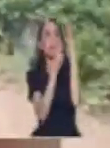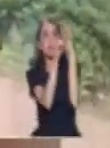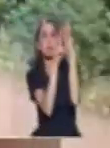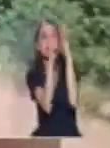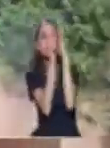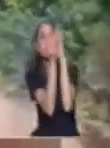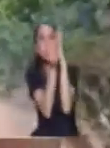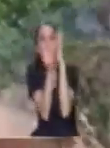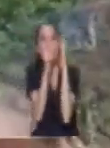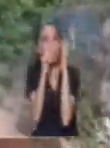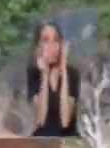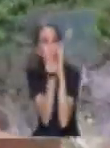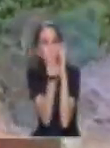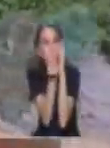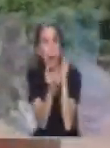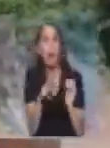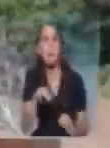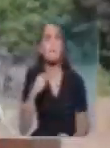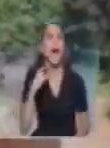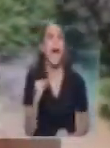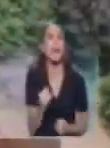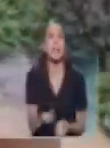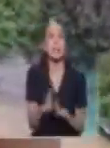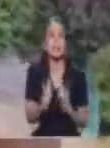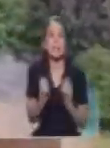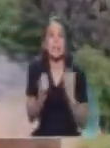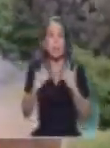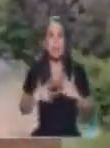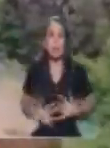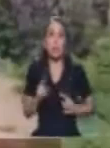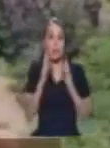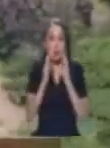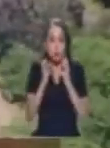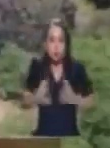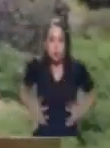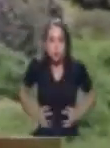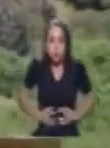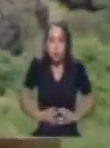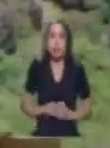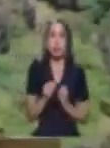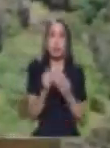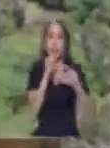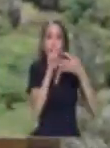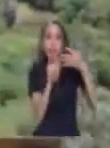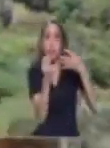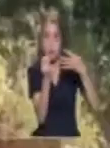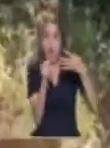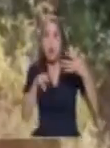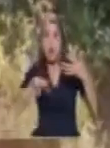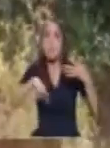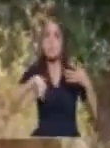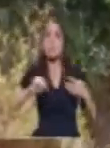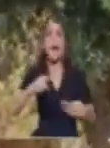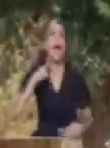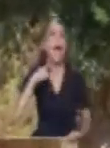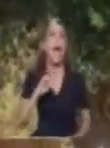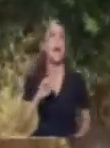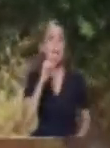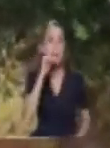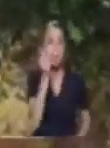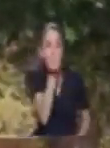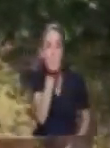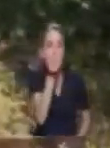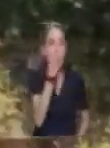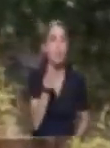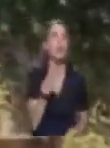maqui, fruto que tiene un alto poder antioxidante y reconocidas propiedades funcionales. Lo primero que tuvimos que hacer fue despejar